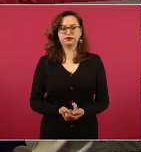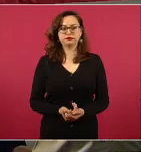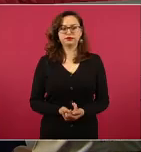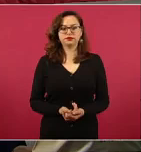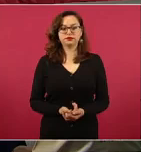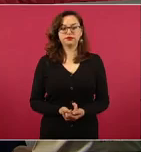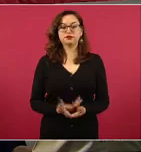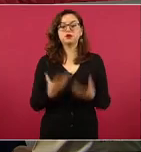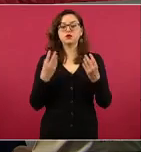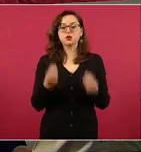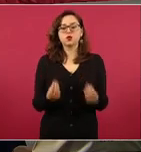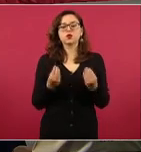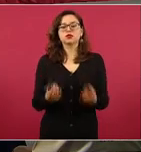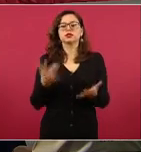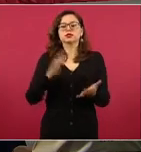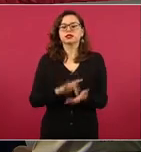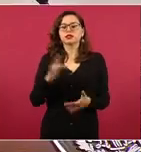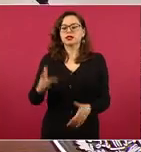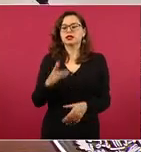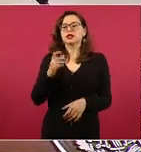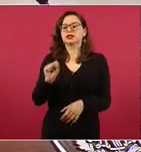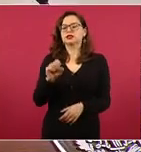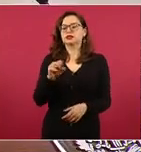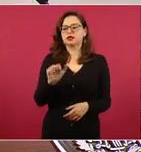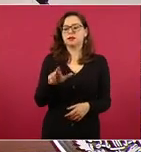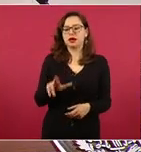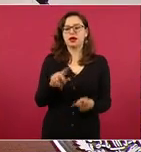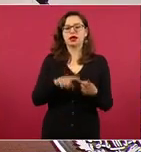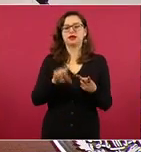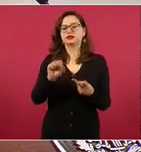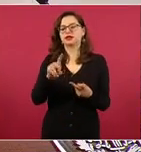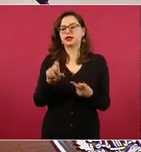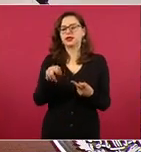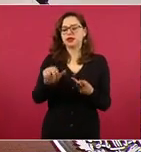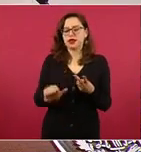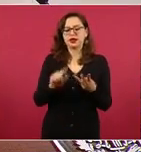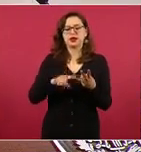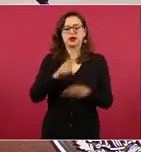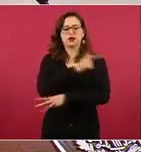de la Marina, de la Guardia Nacional, de la,